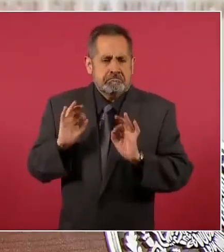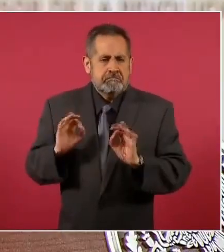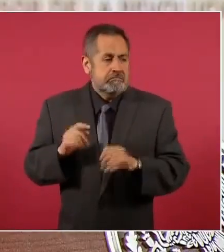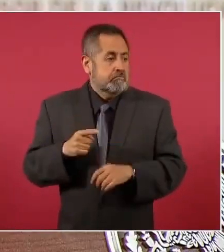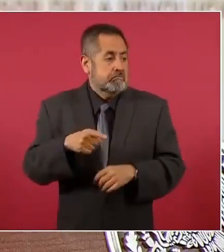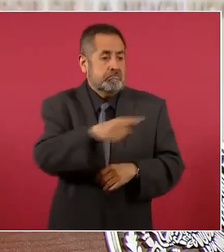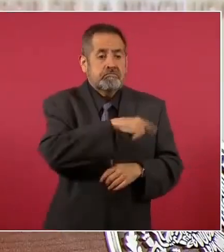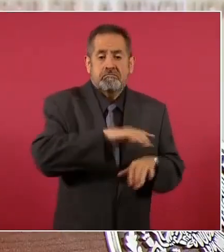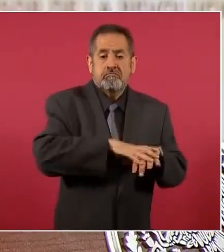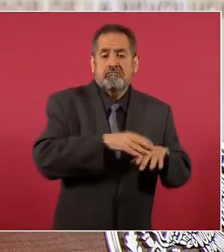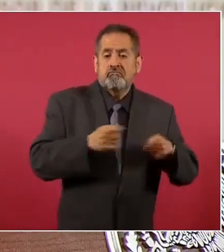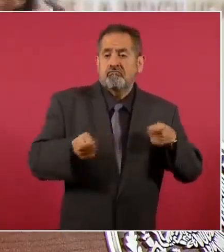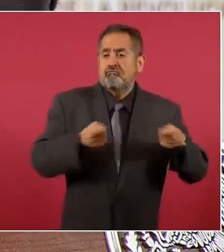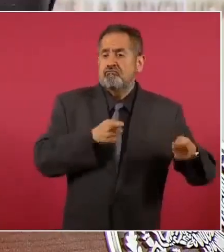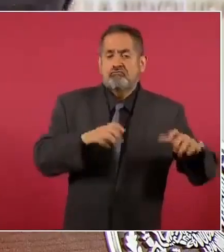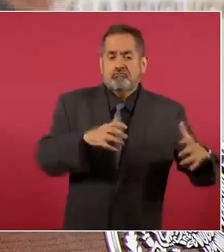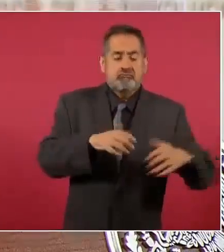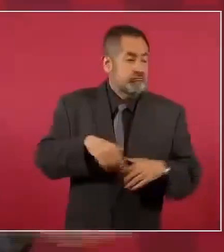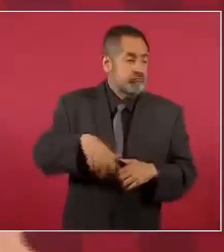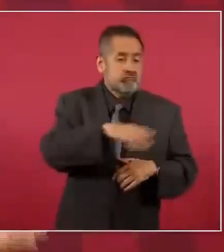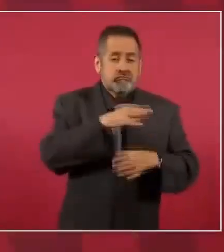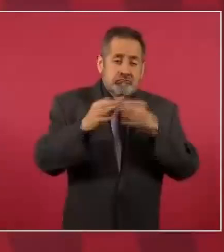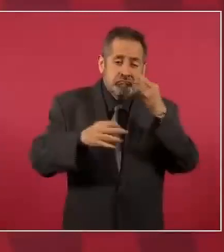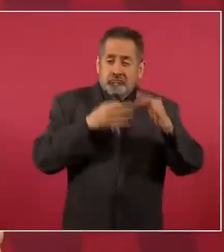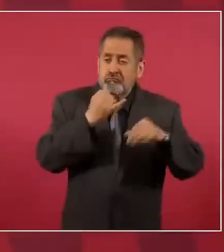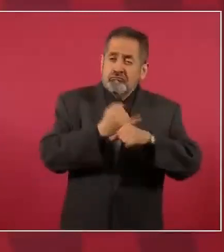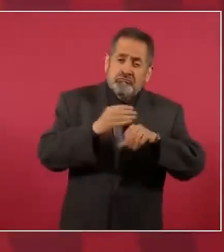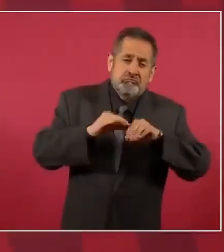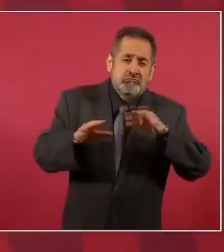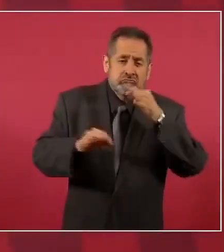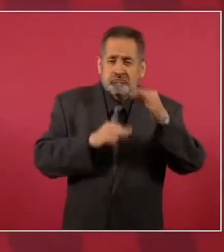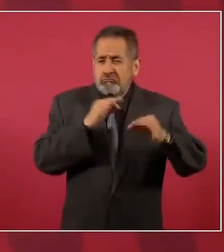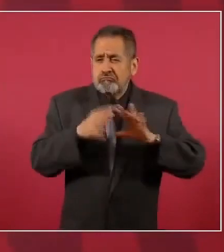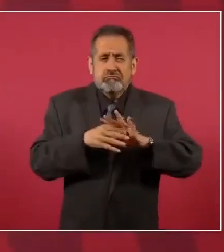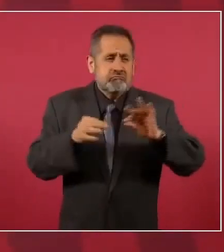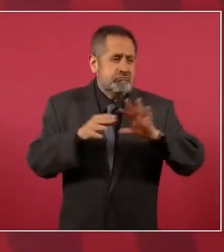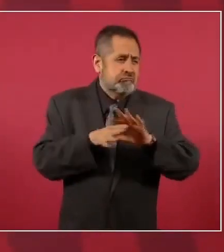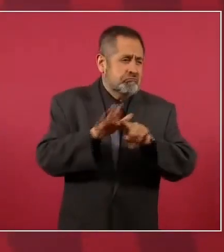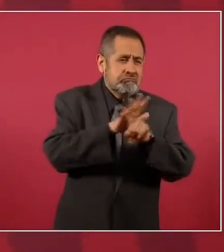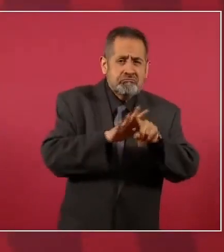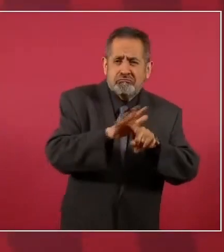excepciones y manipulaban por completo,